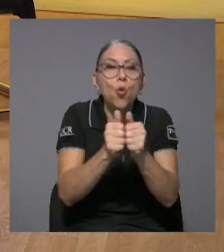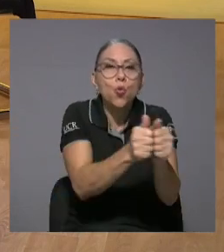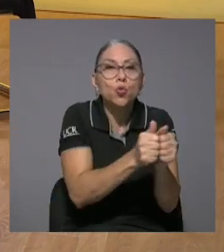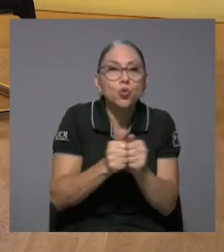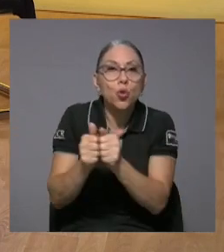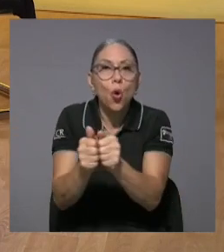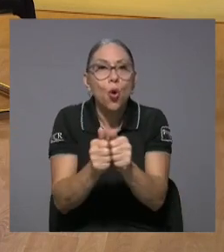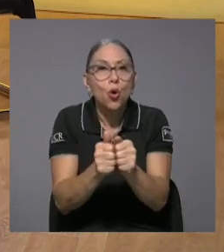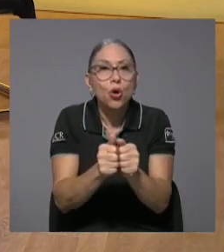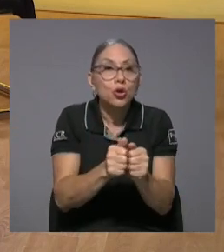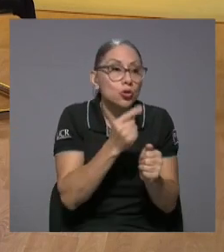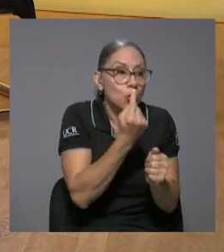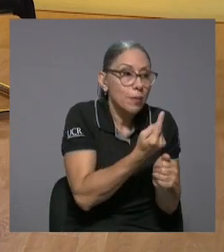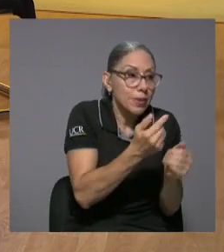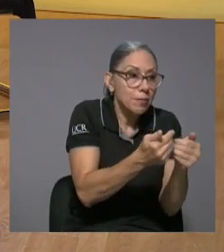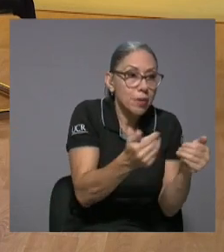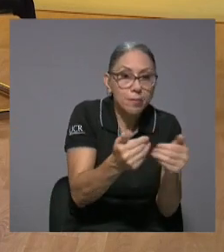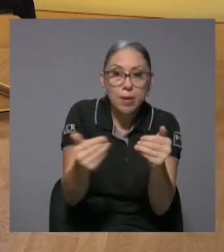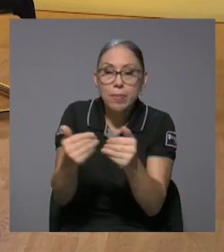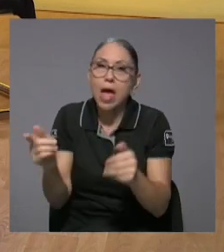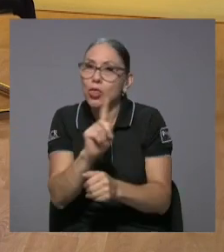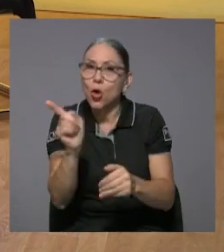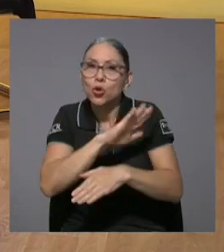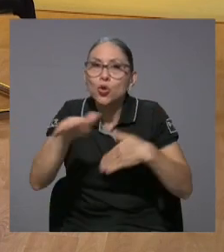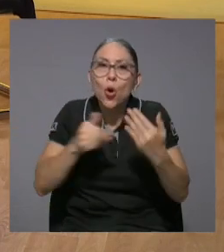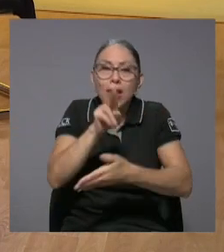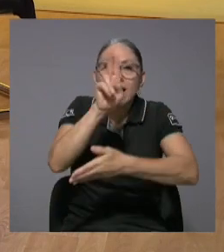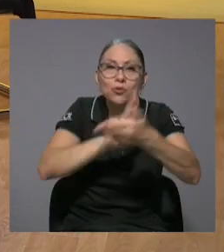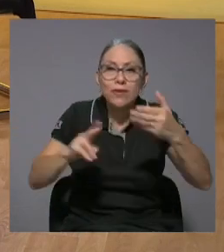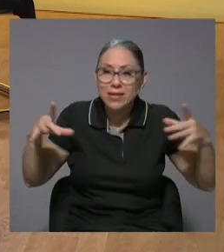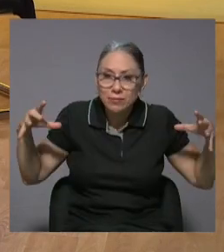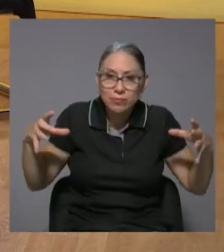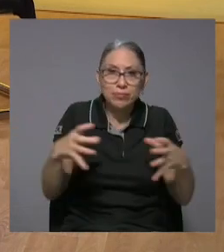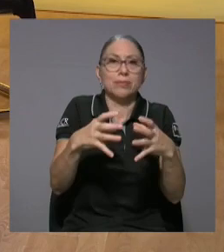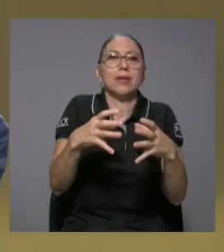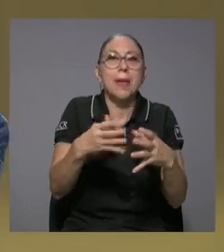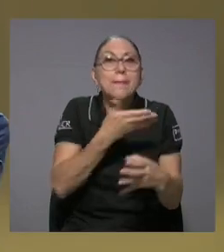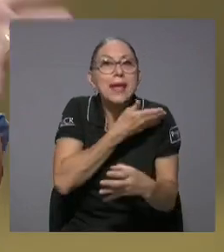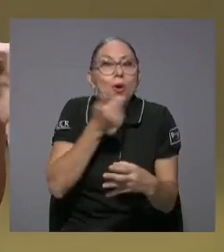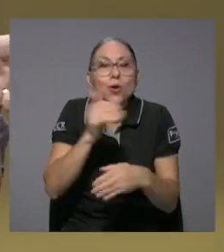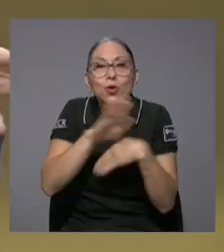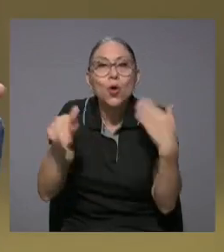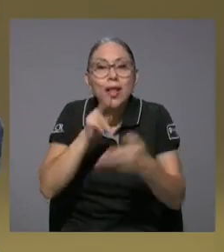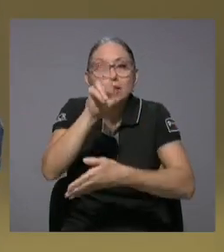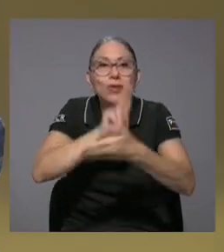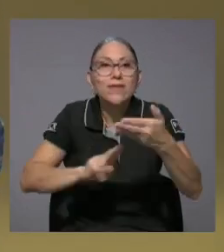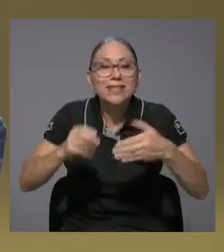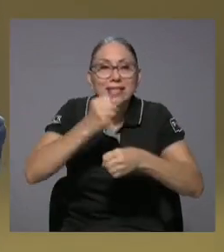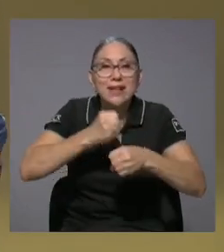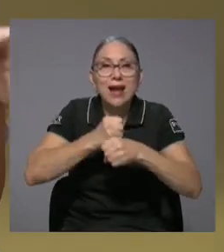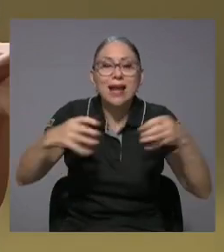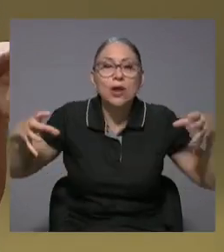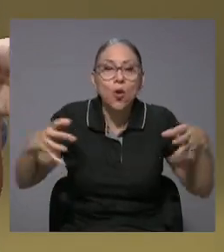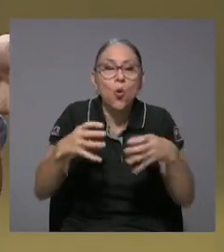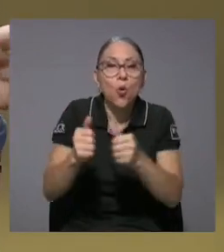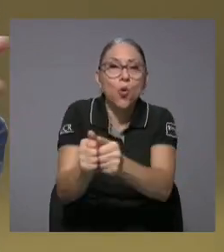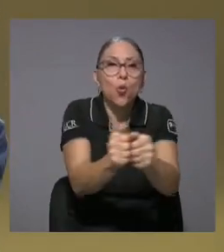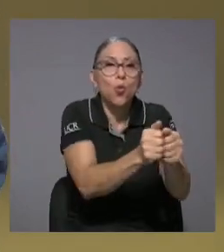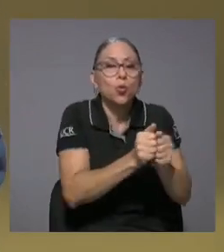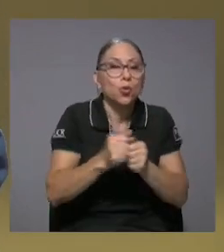de una universidad, y el impacto sería mucho mayor si todas las universidades trabajáramos en conjunto para difundir estas oportunidades en los